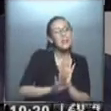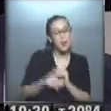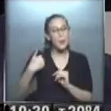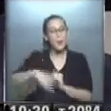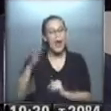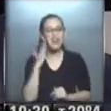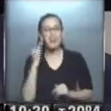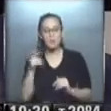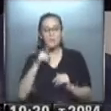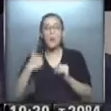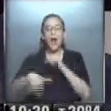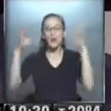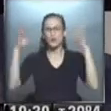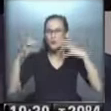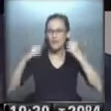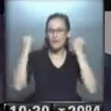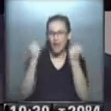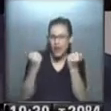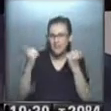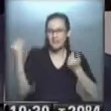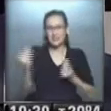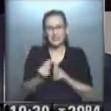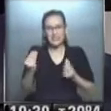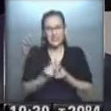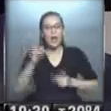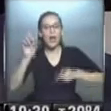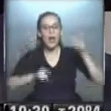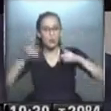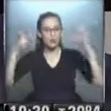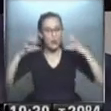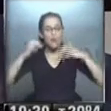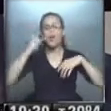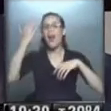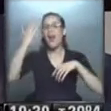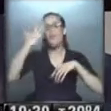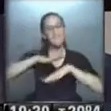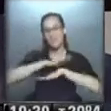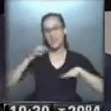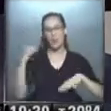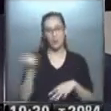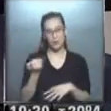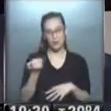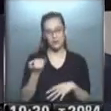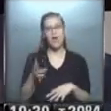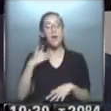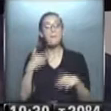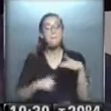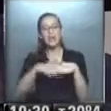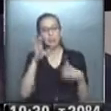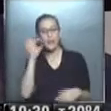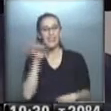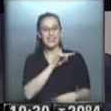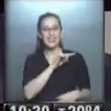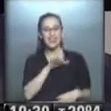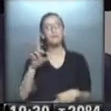tarde ya la posibilidad de precipitaciones, chaparrones, quizás alguna tormenta hacia el final del día jueves, con una máxima que rondará los 27